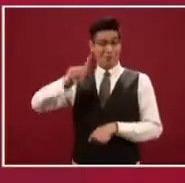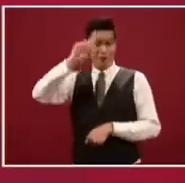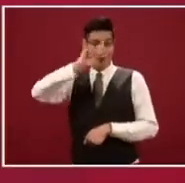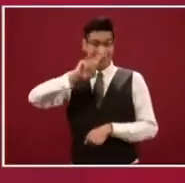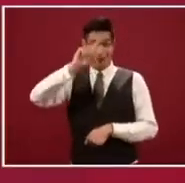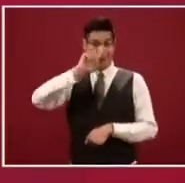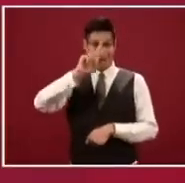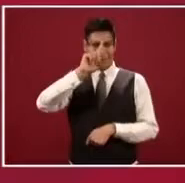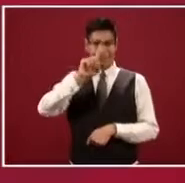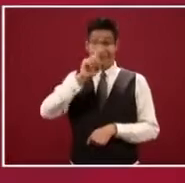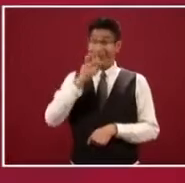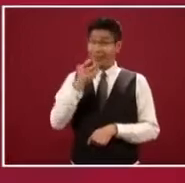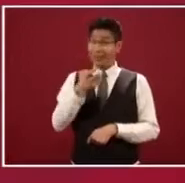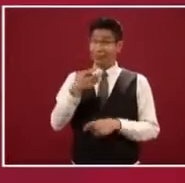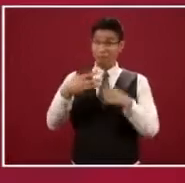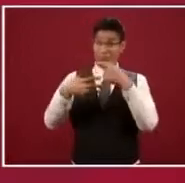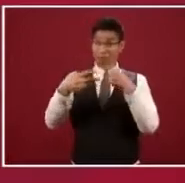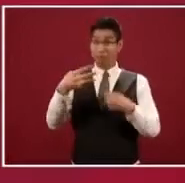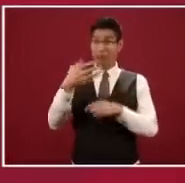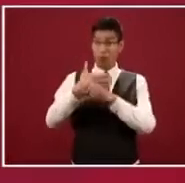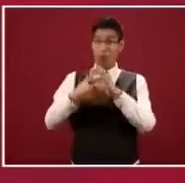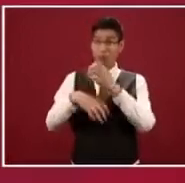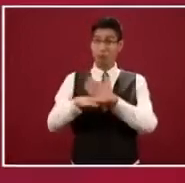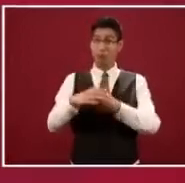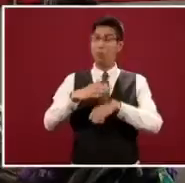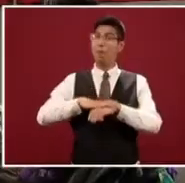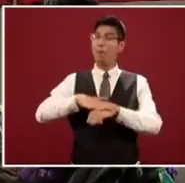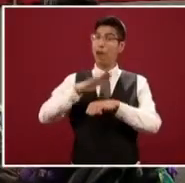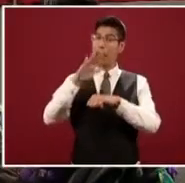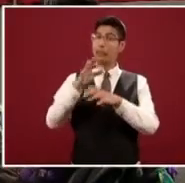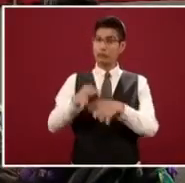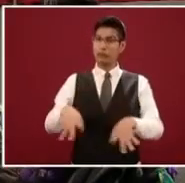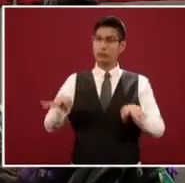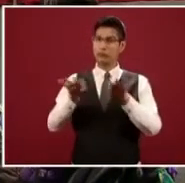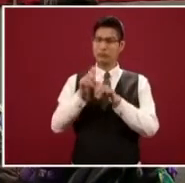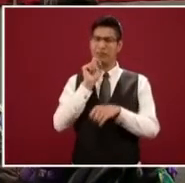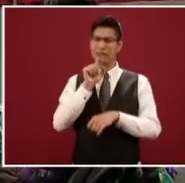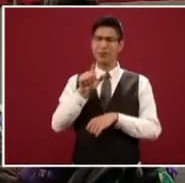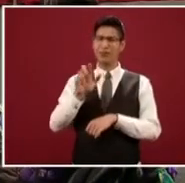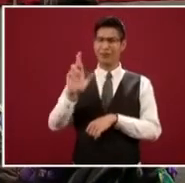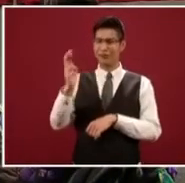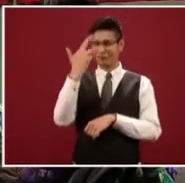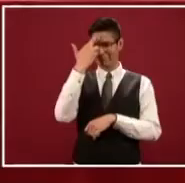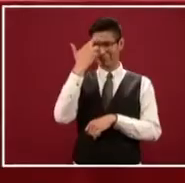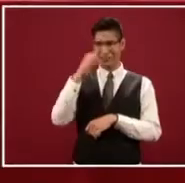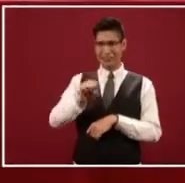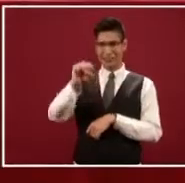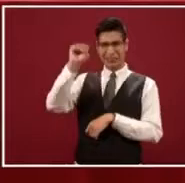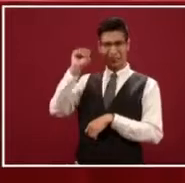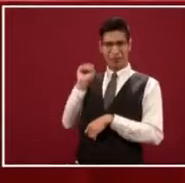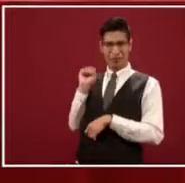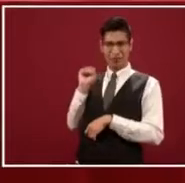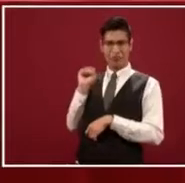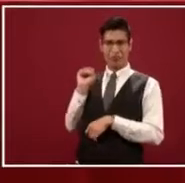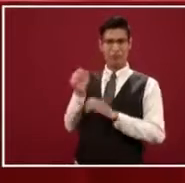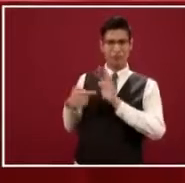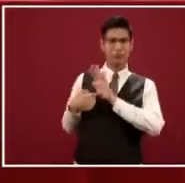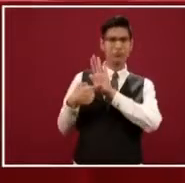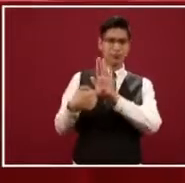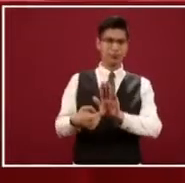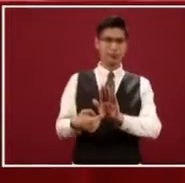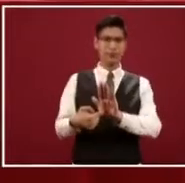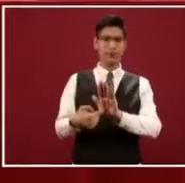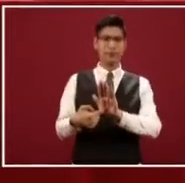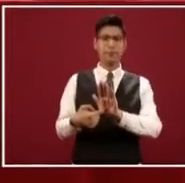las tres acciones masivas que fueron presentadas el sábado pasado en este mismo espacio: